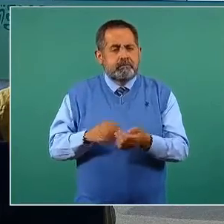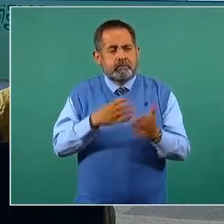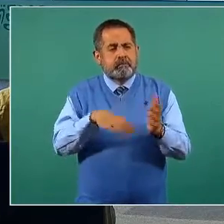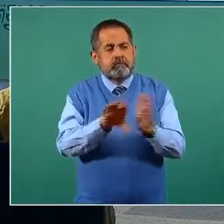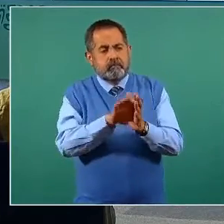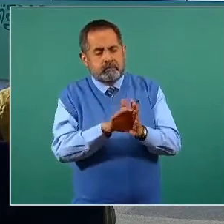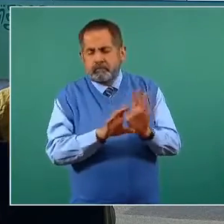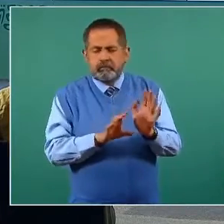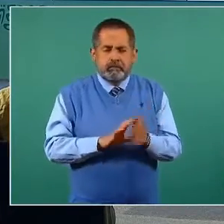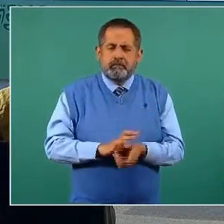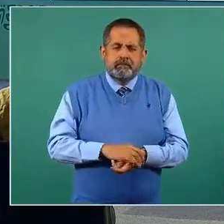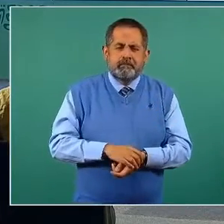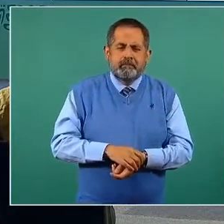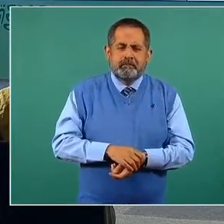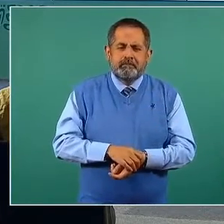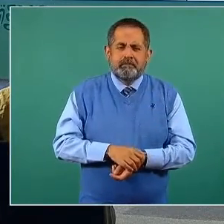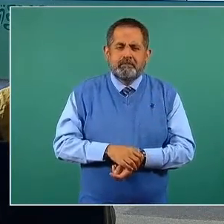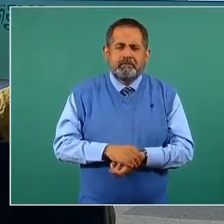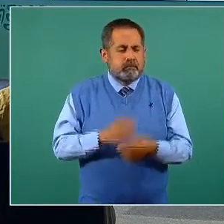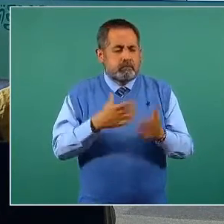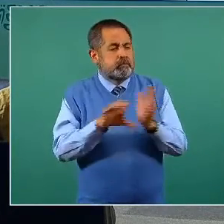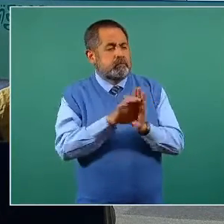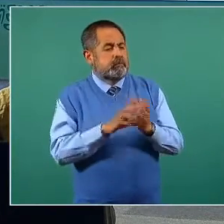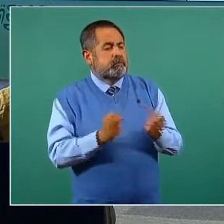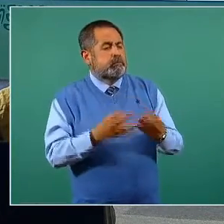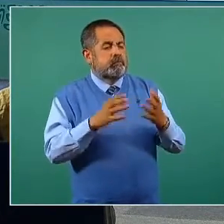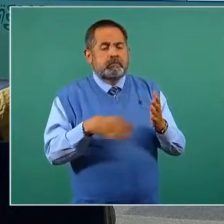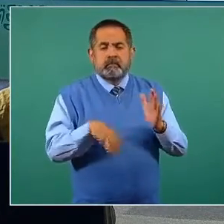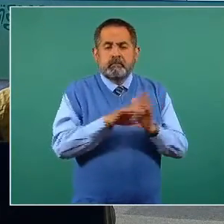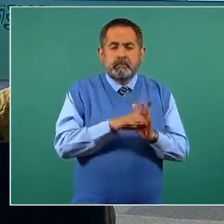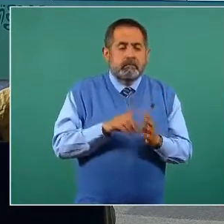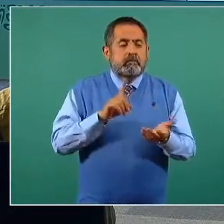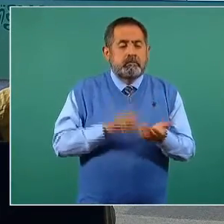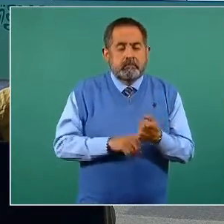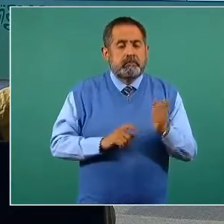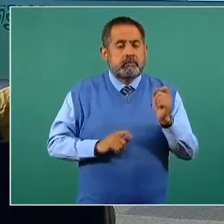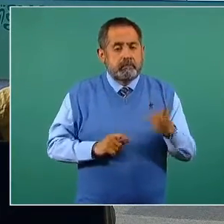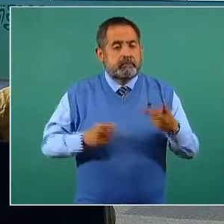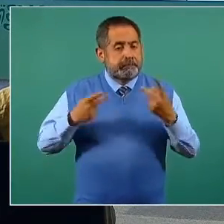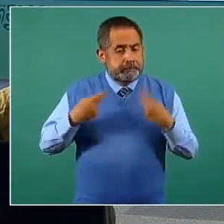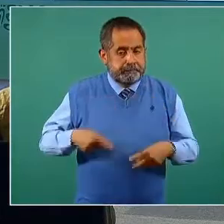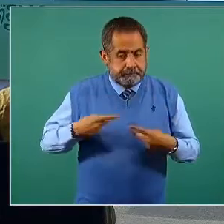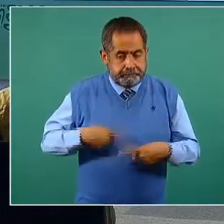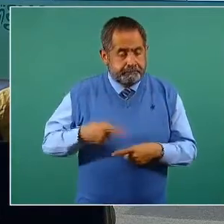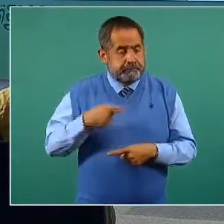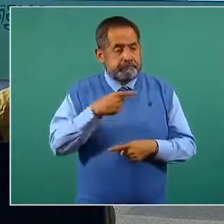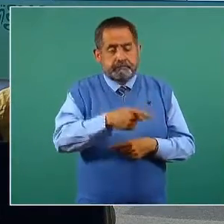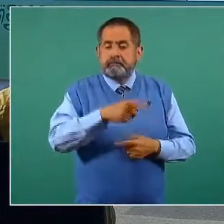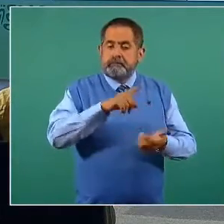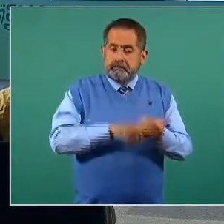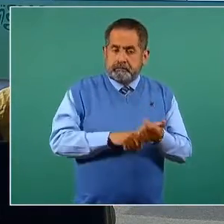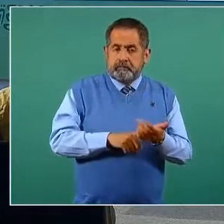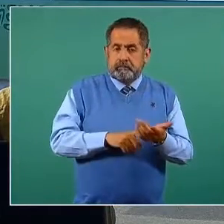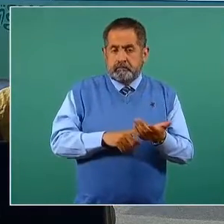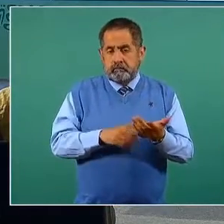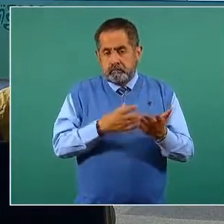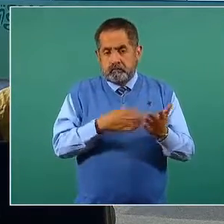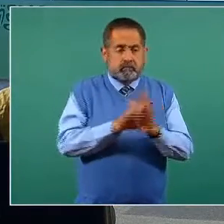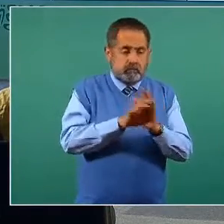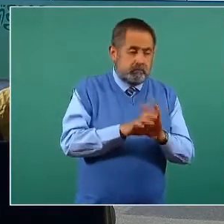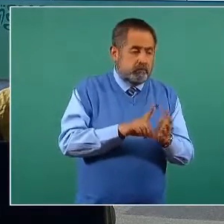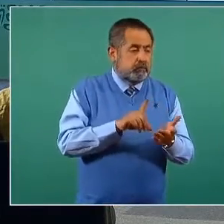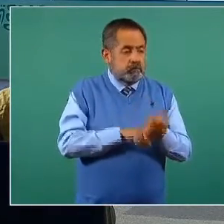bien, no deberíamos de ver camas en esta gráfica. Lo que estamos viendo aquí son personas que en su momento están o